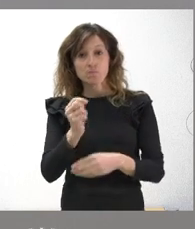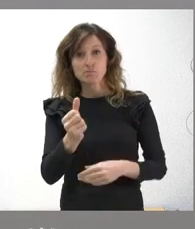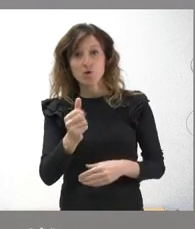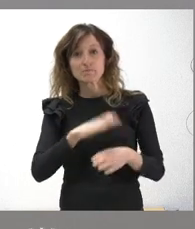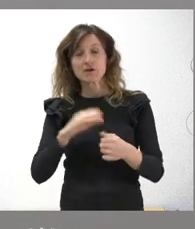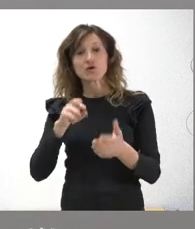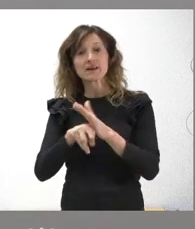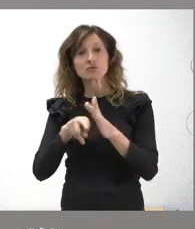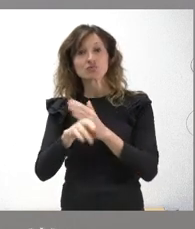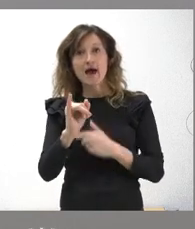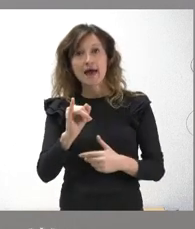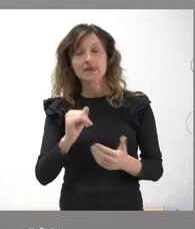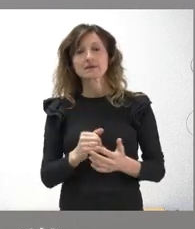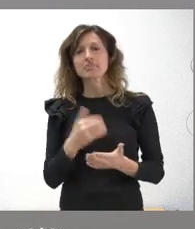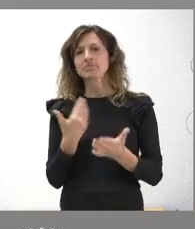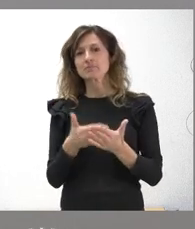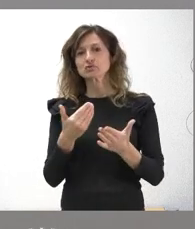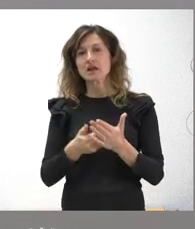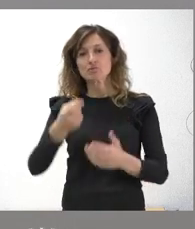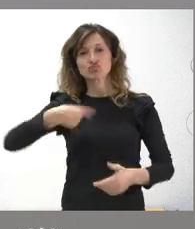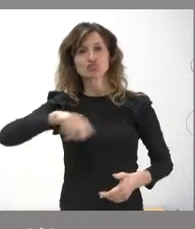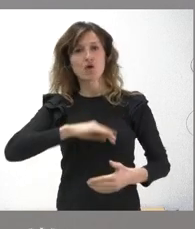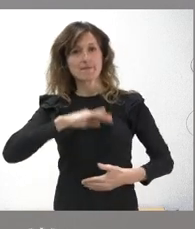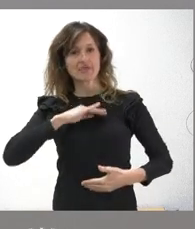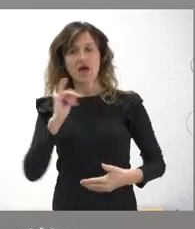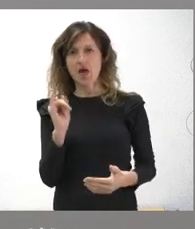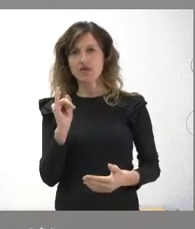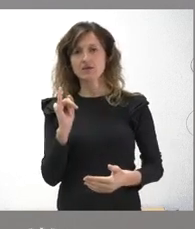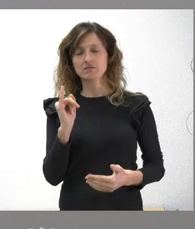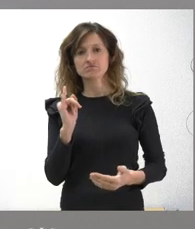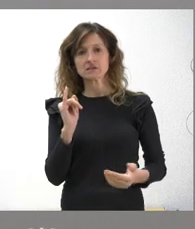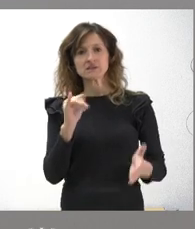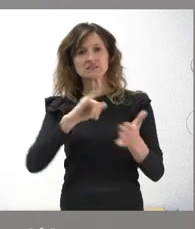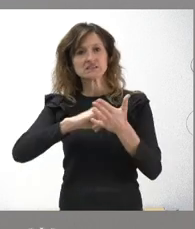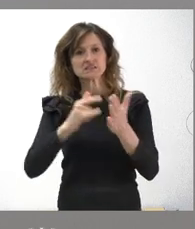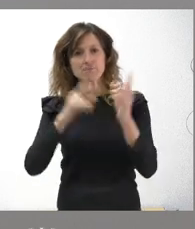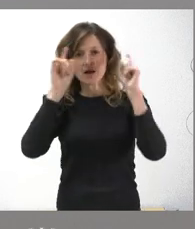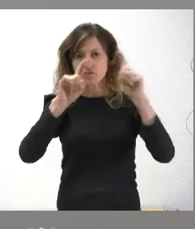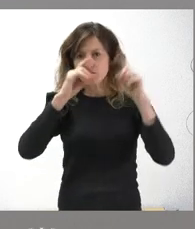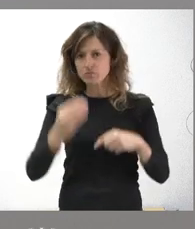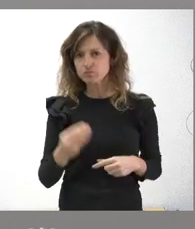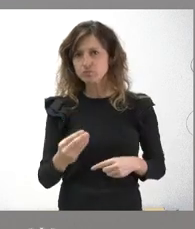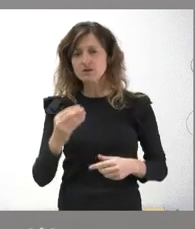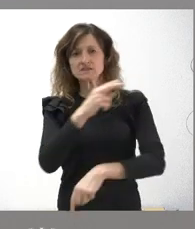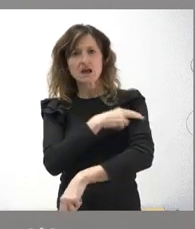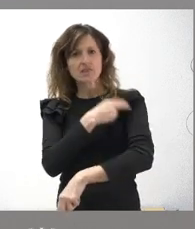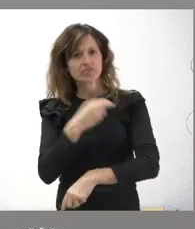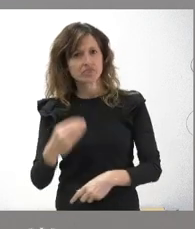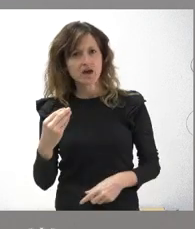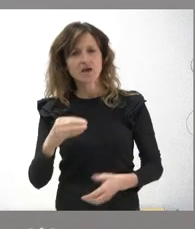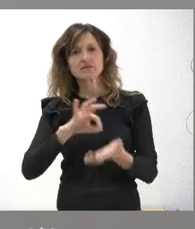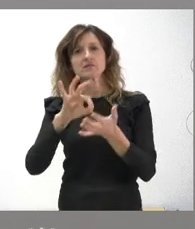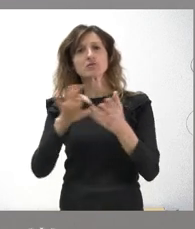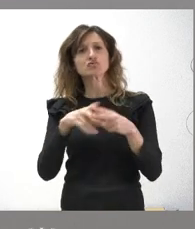los recursos que disponemos estamos demostrando que somos capaces de tener un extraordinario sistema de educación de sanidad de servicios